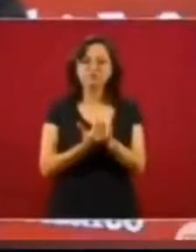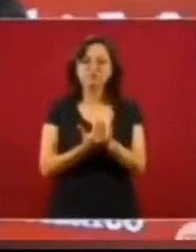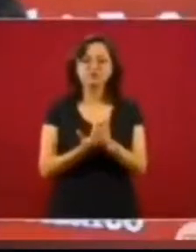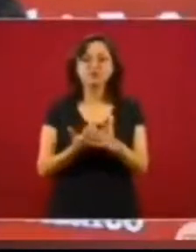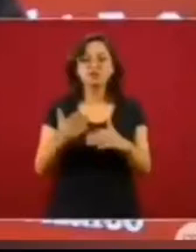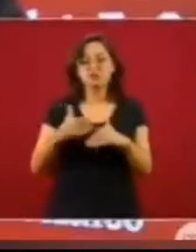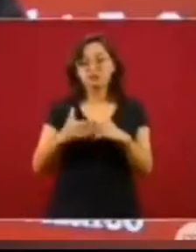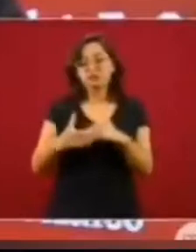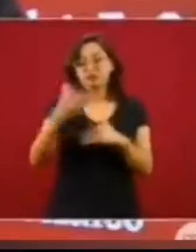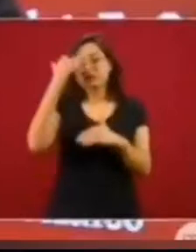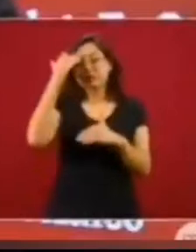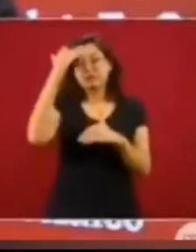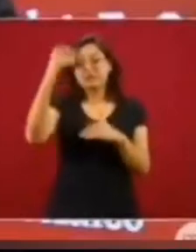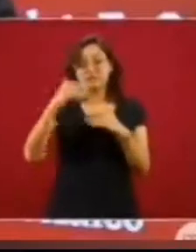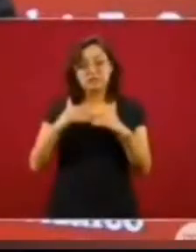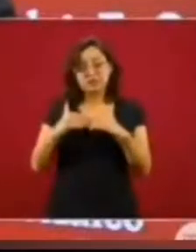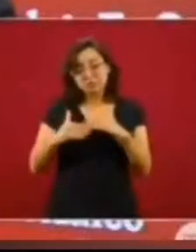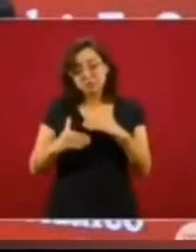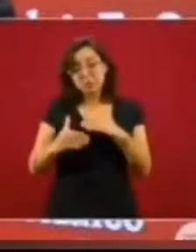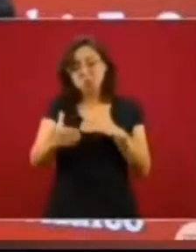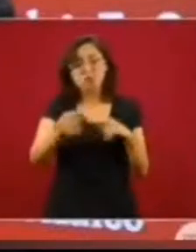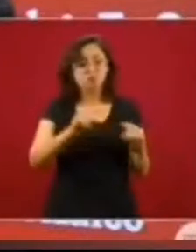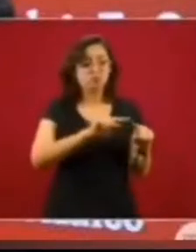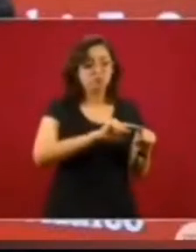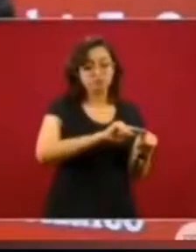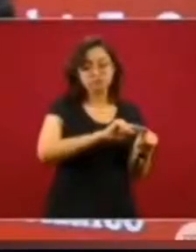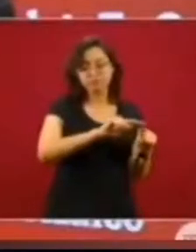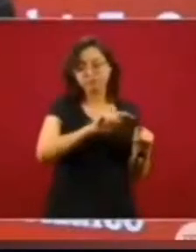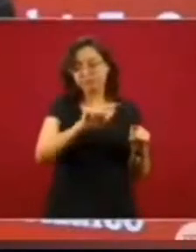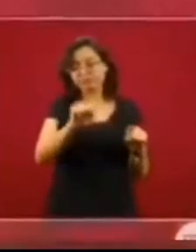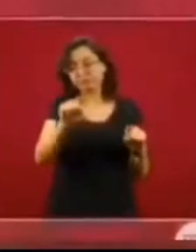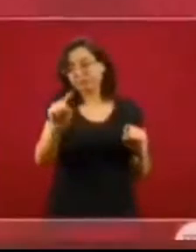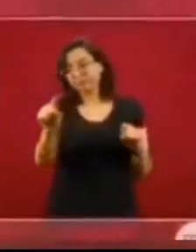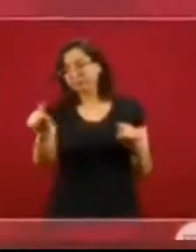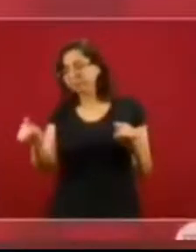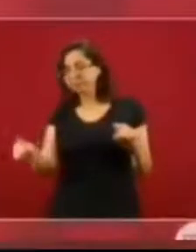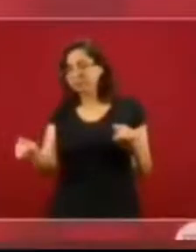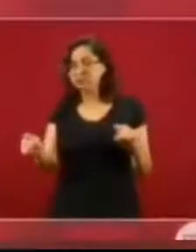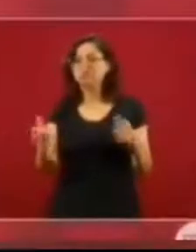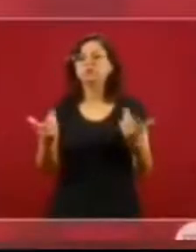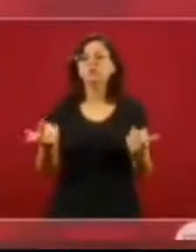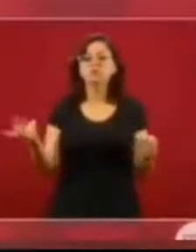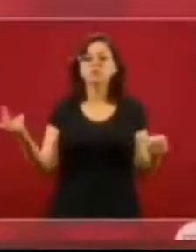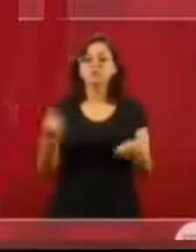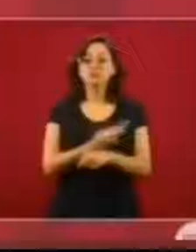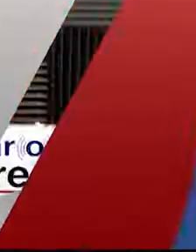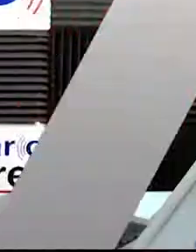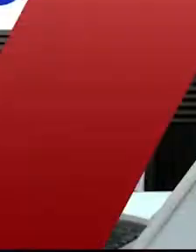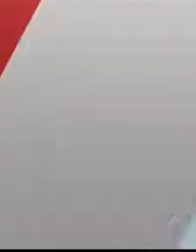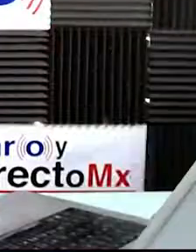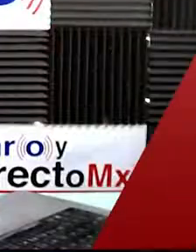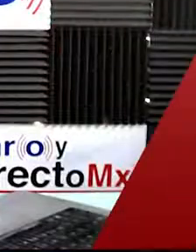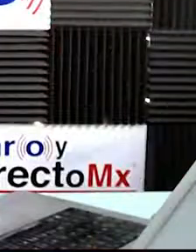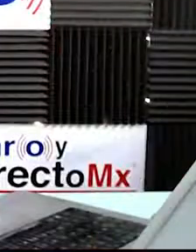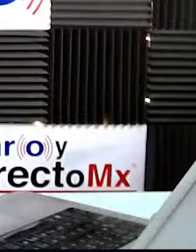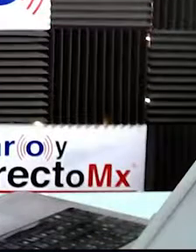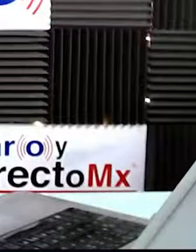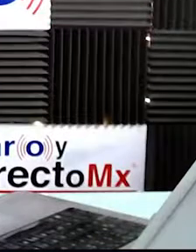alargarla, hacerla horizontal y que no nos rebasara.